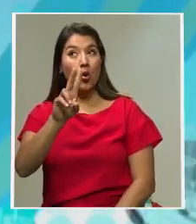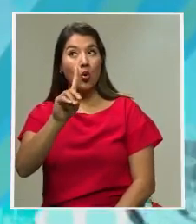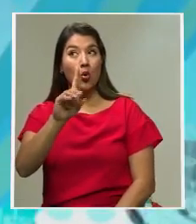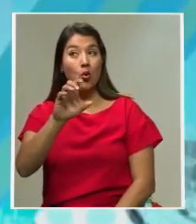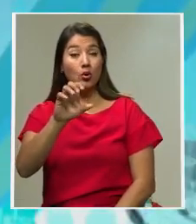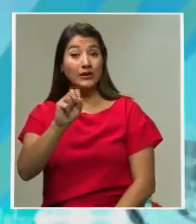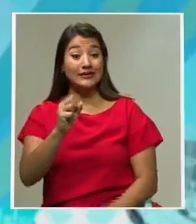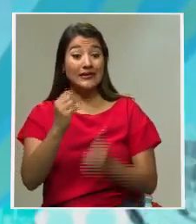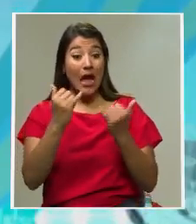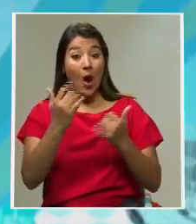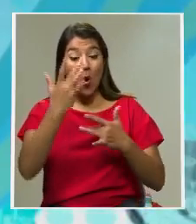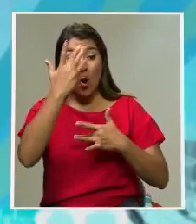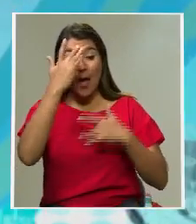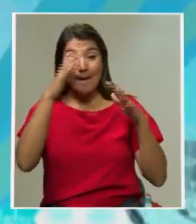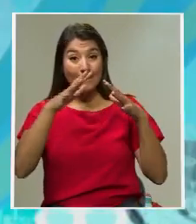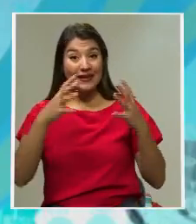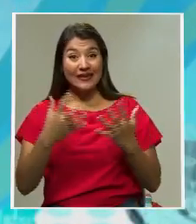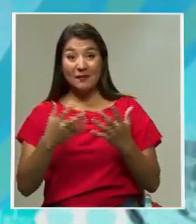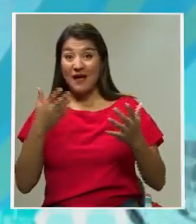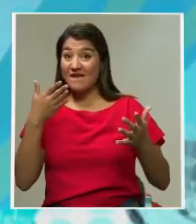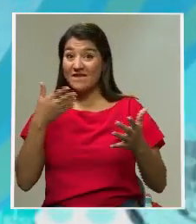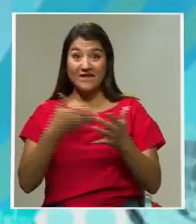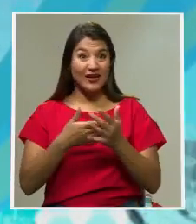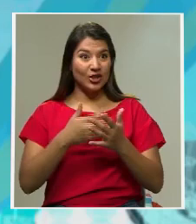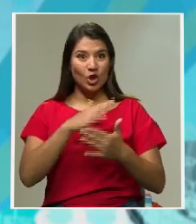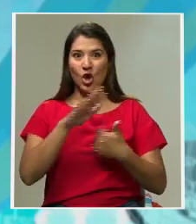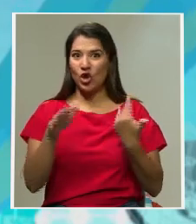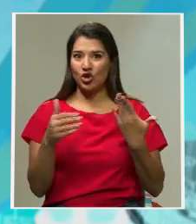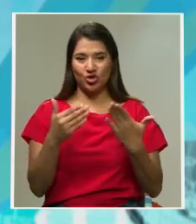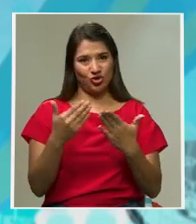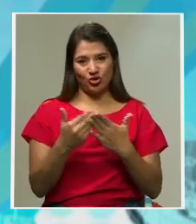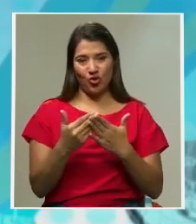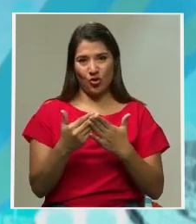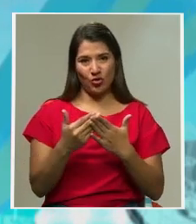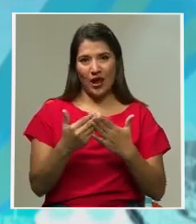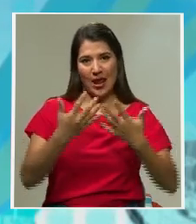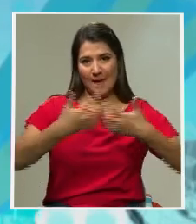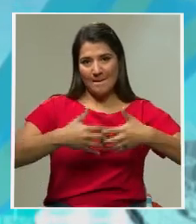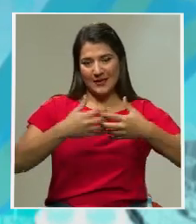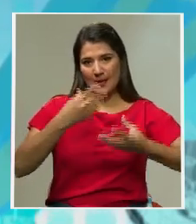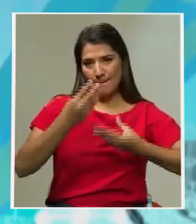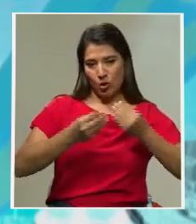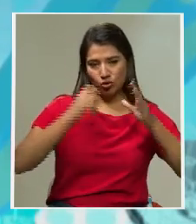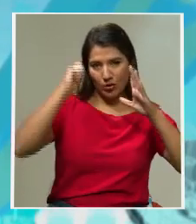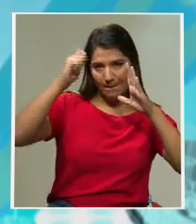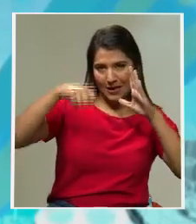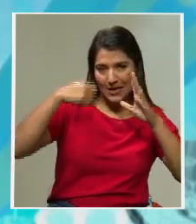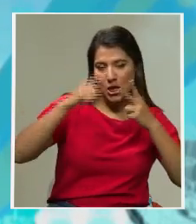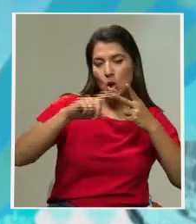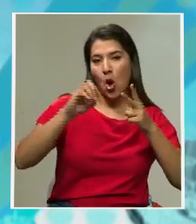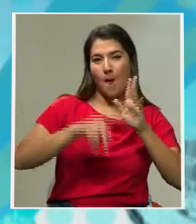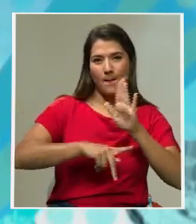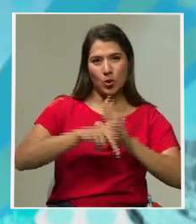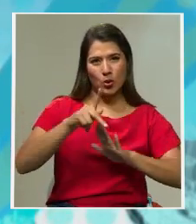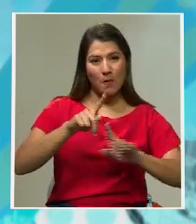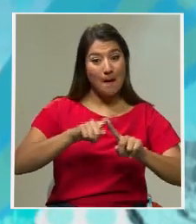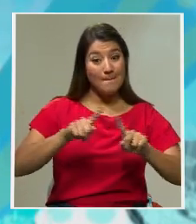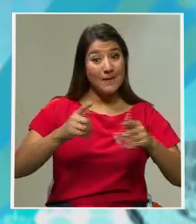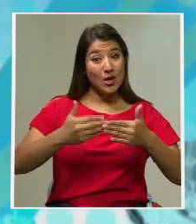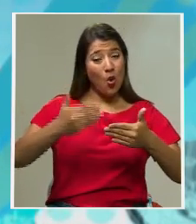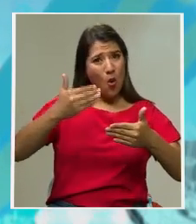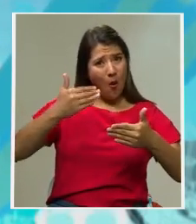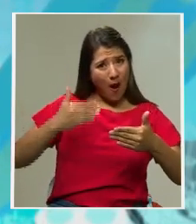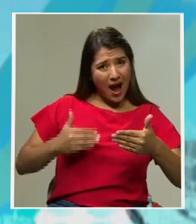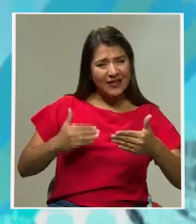afectó toda la industria, pero antes de eso, las producciones de Netflix y de Apple TV estaban